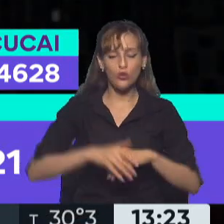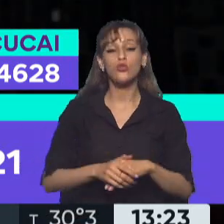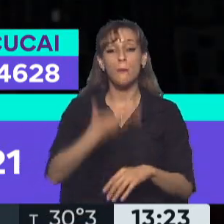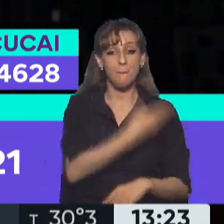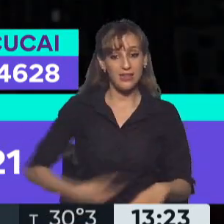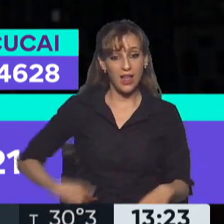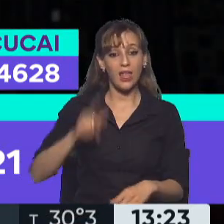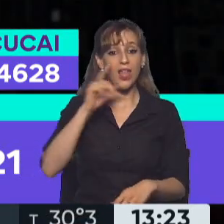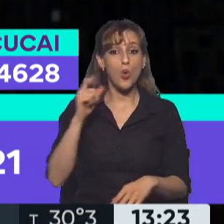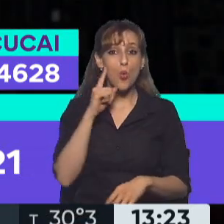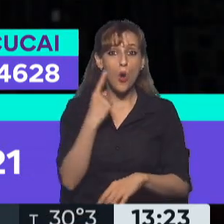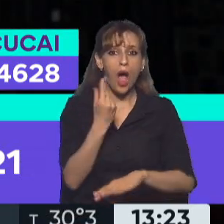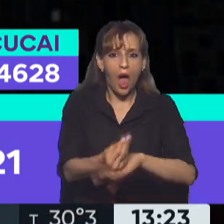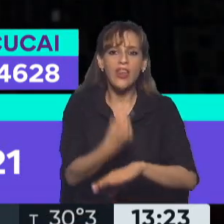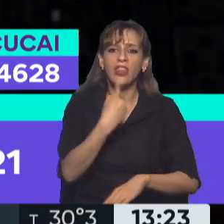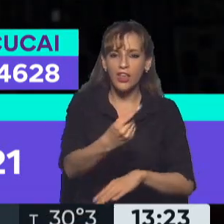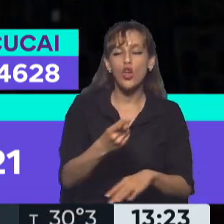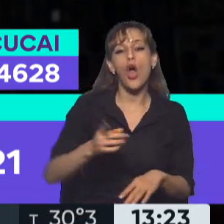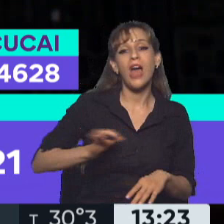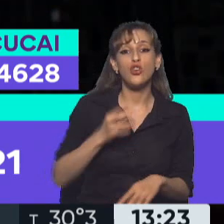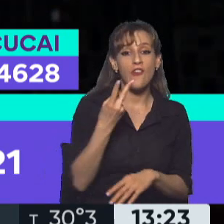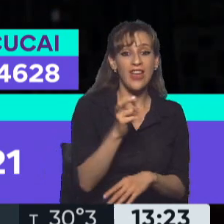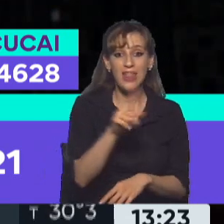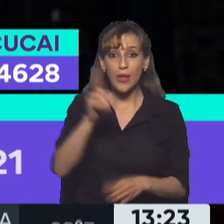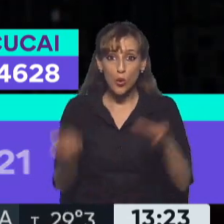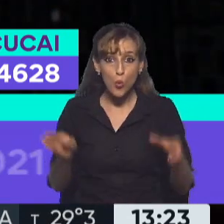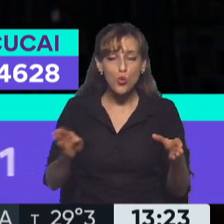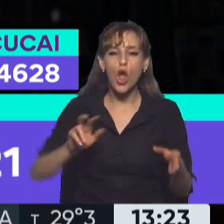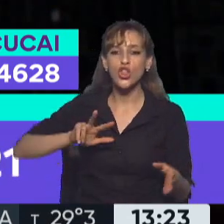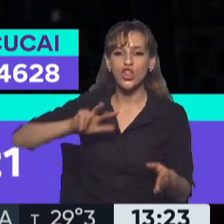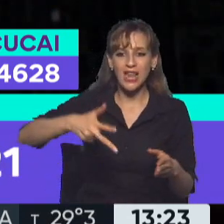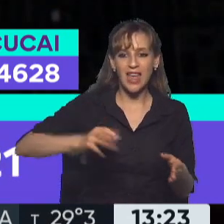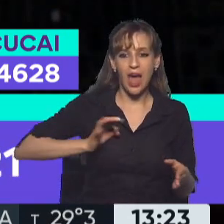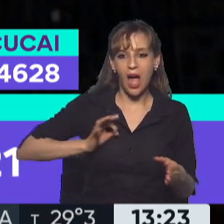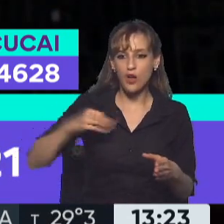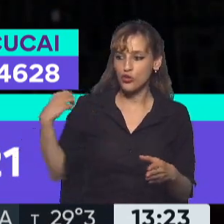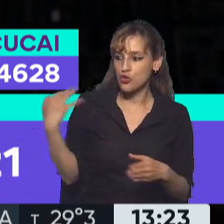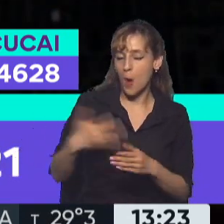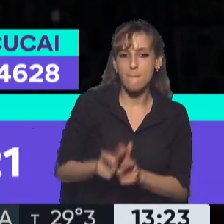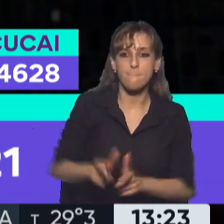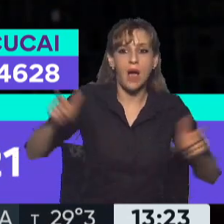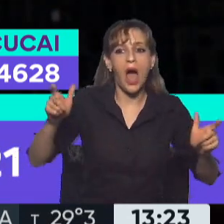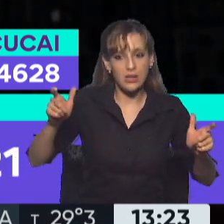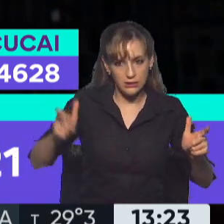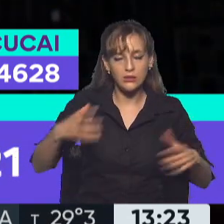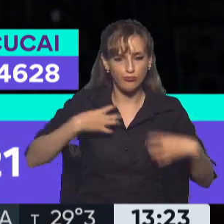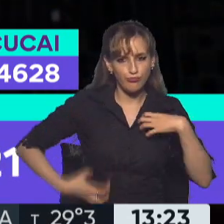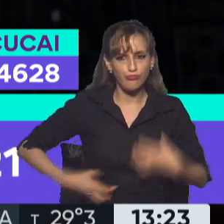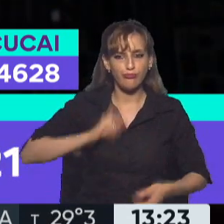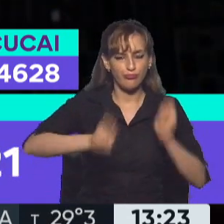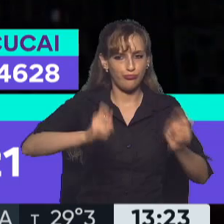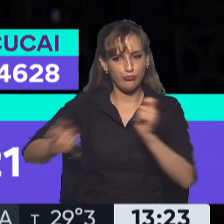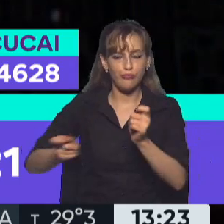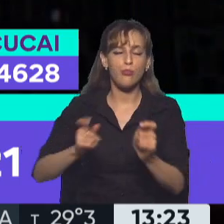del contexto de pandemia, 2021 fue el tercer año con más trasplantes de órganos provenientes de donantes fallecidos en la historia de